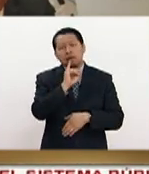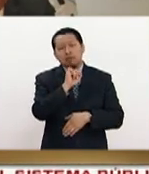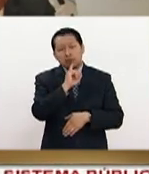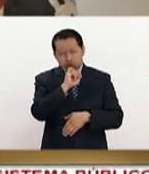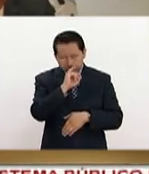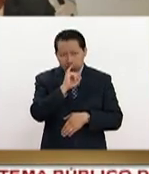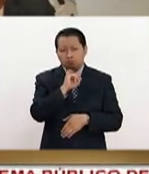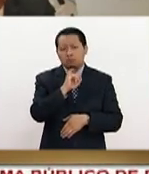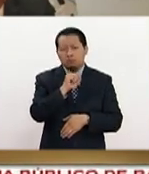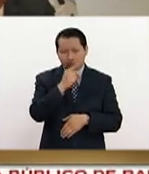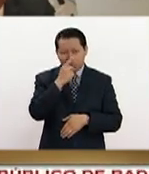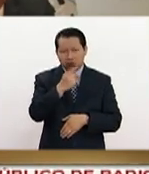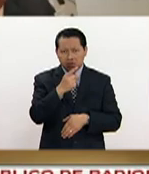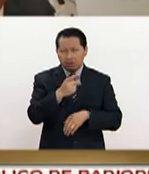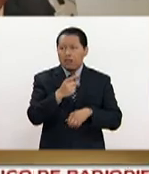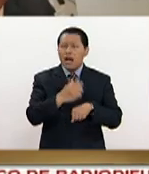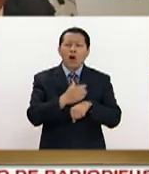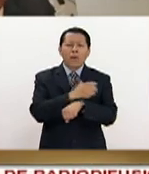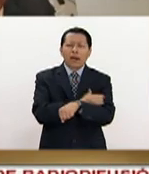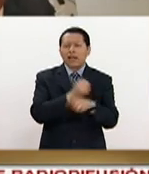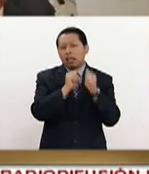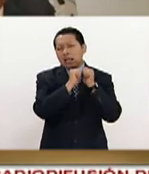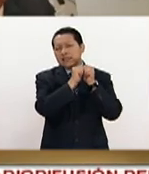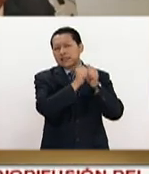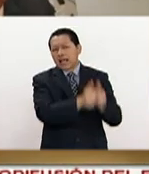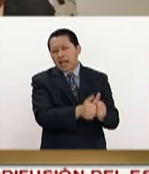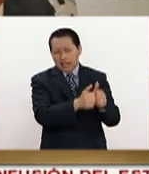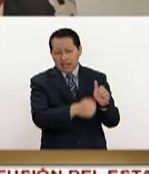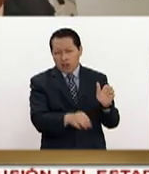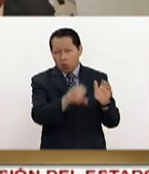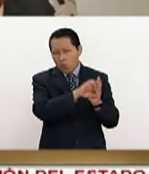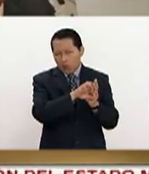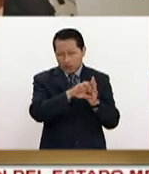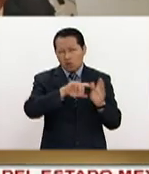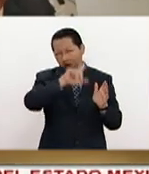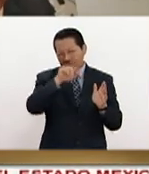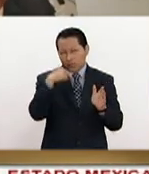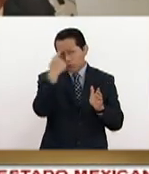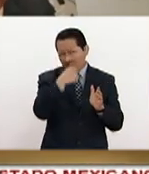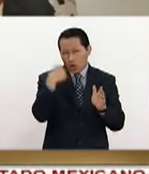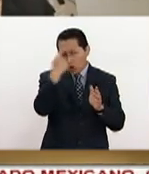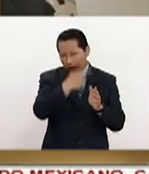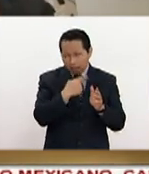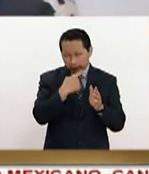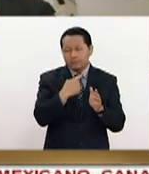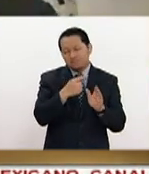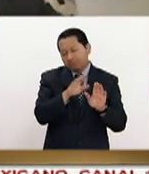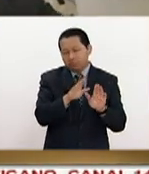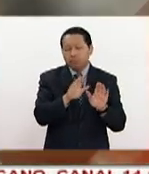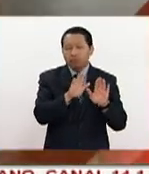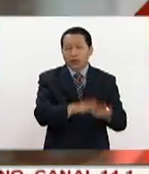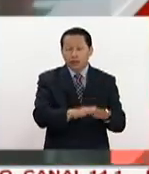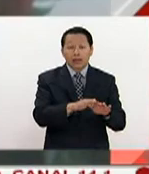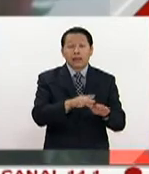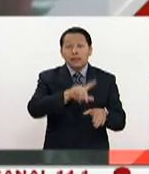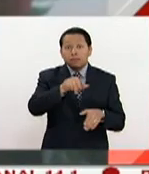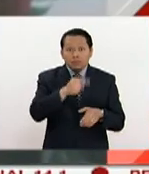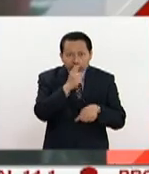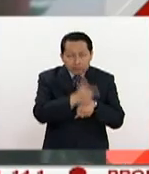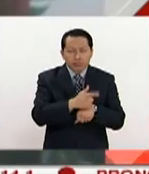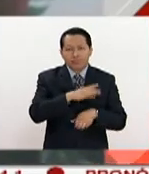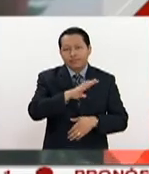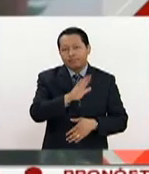y manifestó que su acompañante se quedaría en el cuarto, donde horas más tarde la agraviada fue hallada feminizada. Agregó